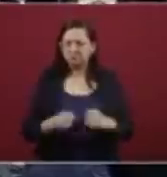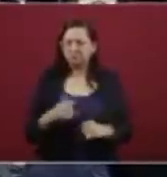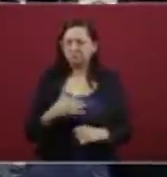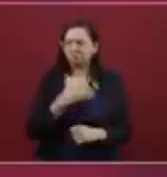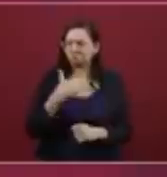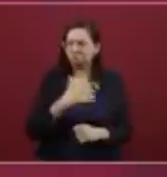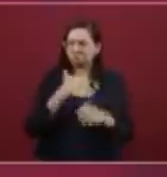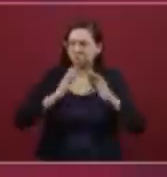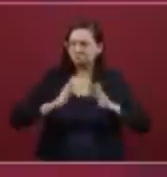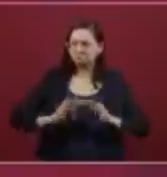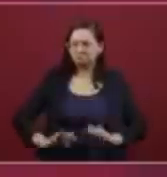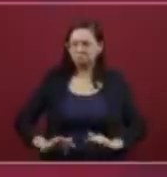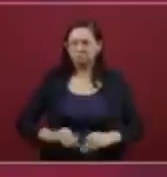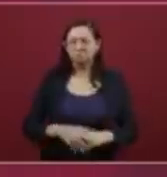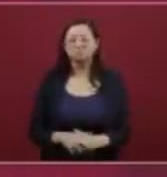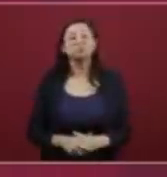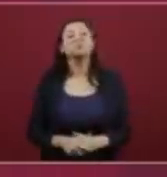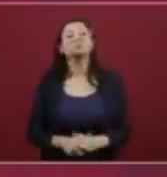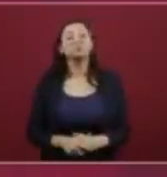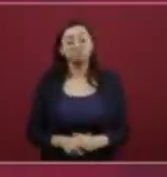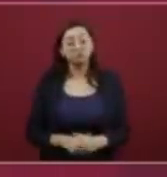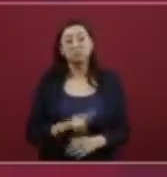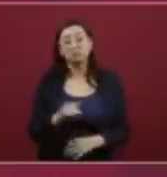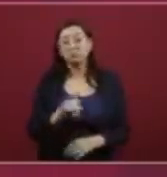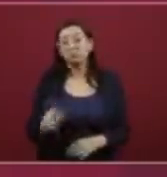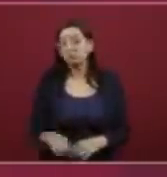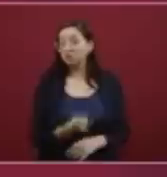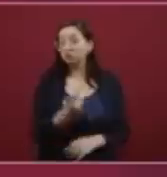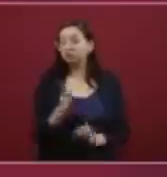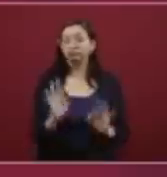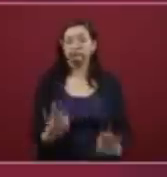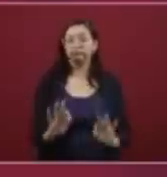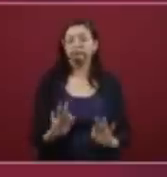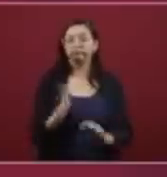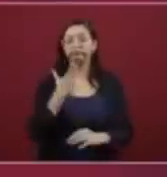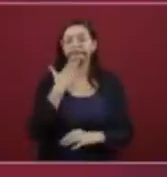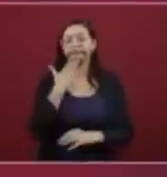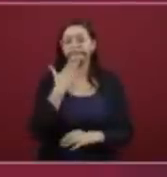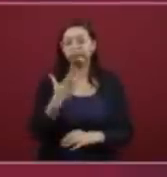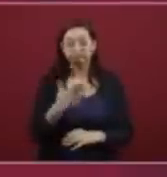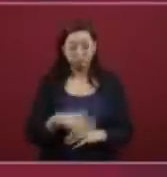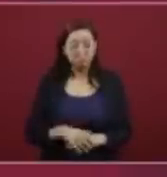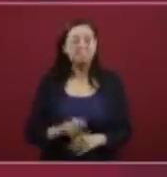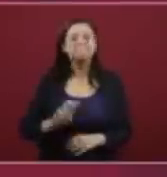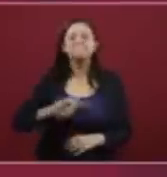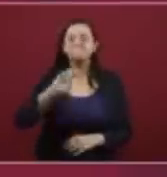Gracias. Sí, es muy buena tu pregunta, porque en efecto